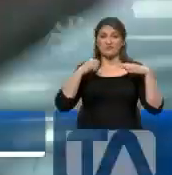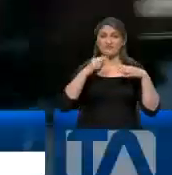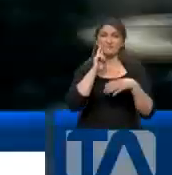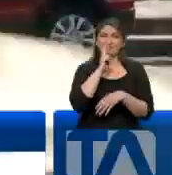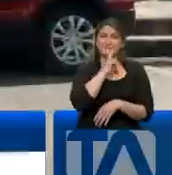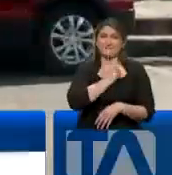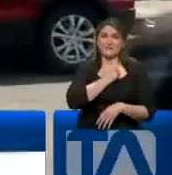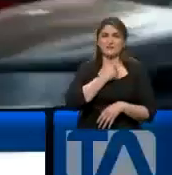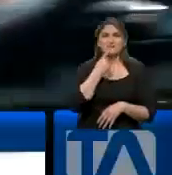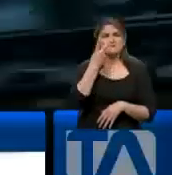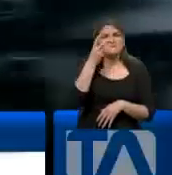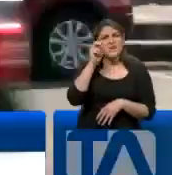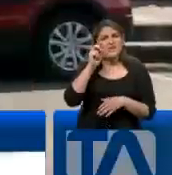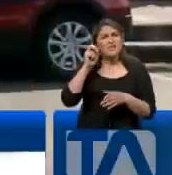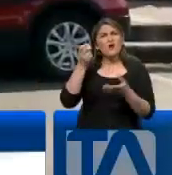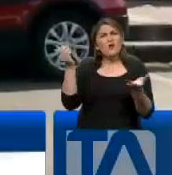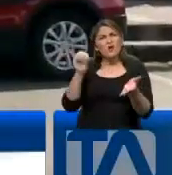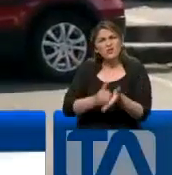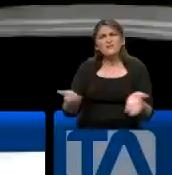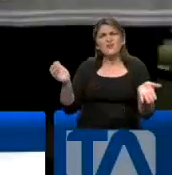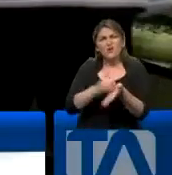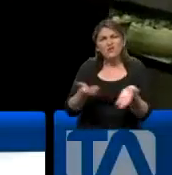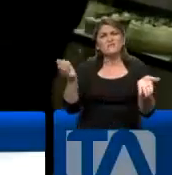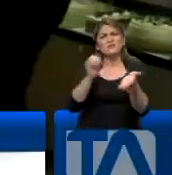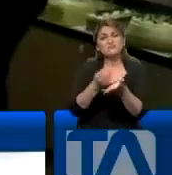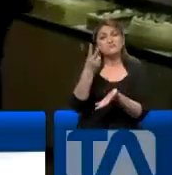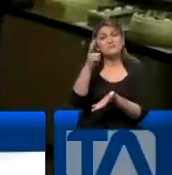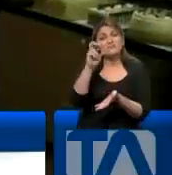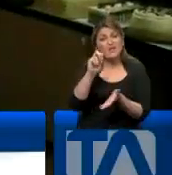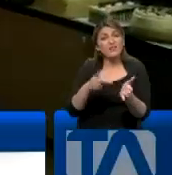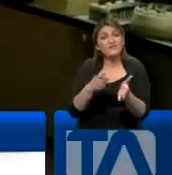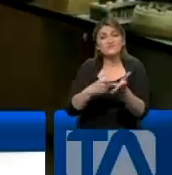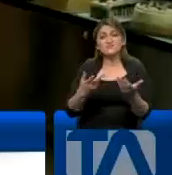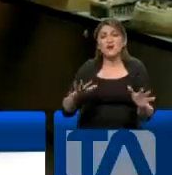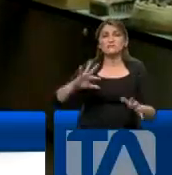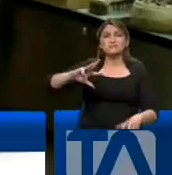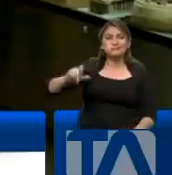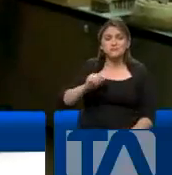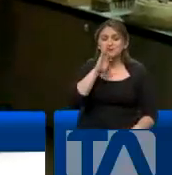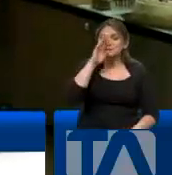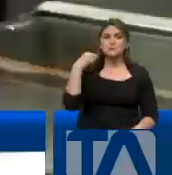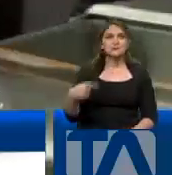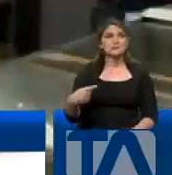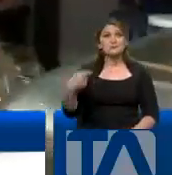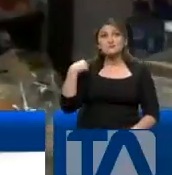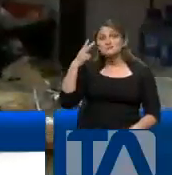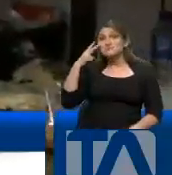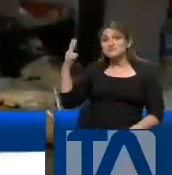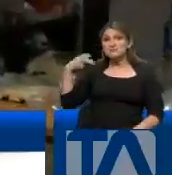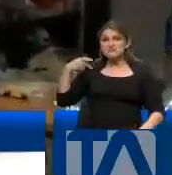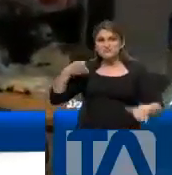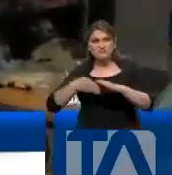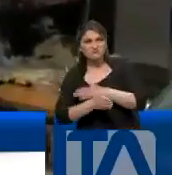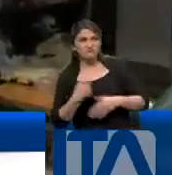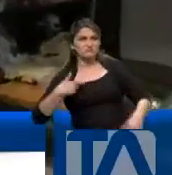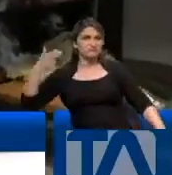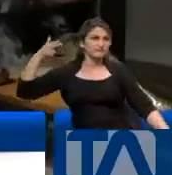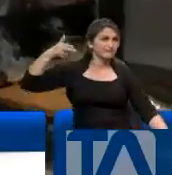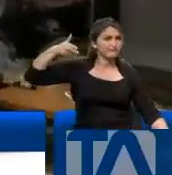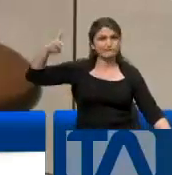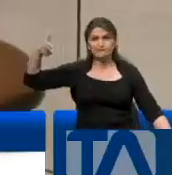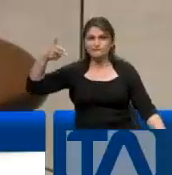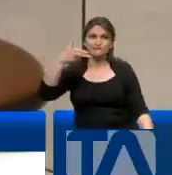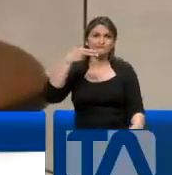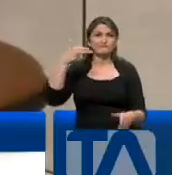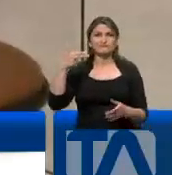En la cafetería habían alrededor de 8 comensales. De repente ingresaron 2 sujetos armados, insultaron a los clientes y empleados del